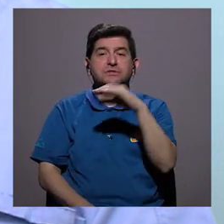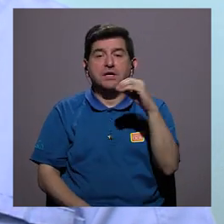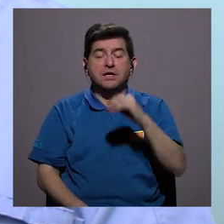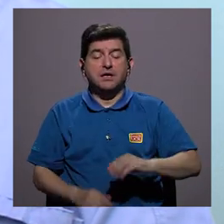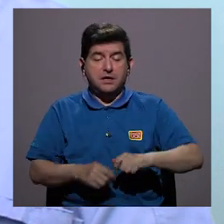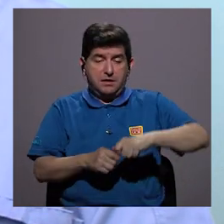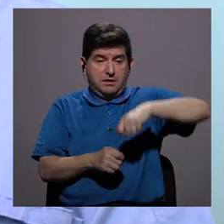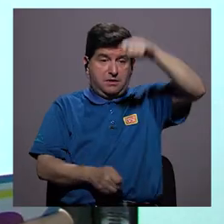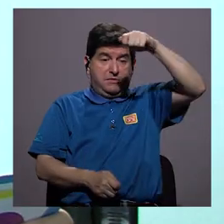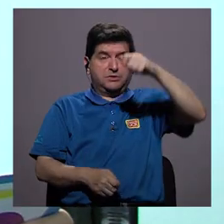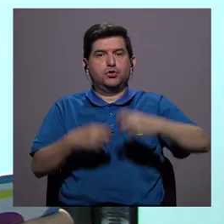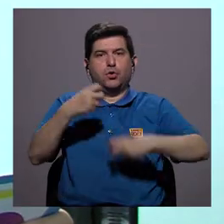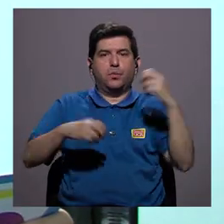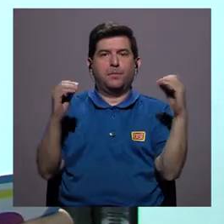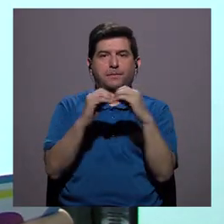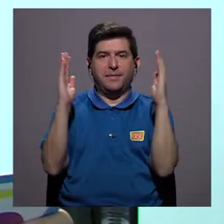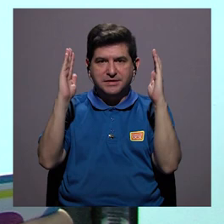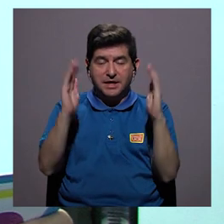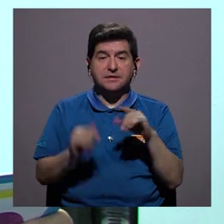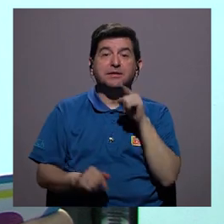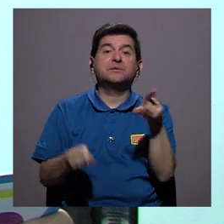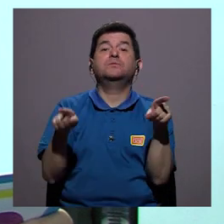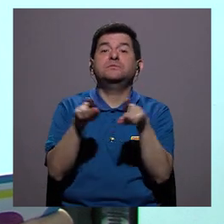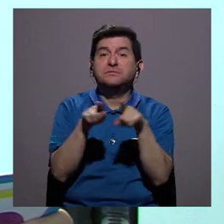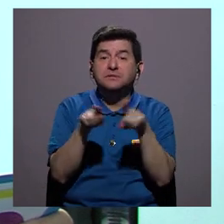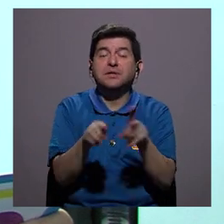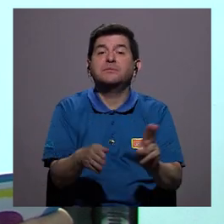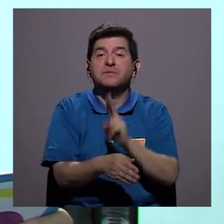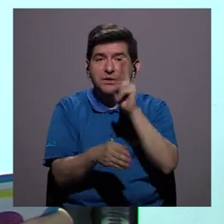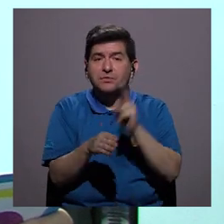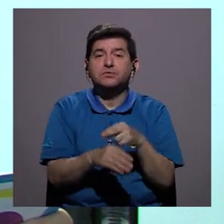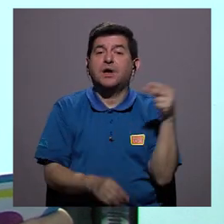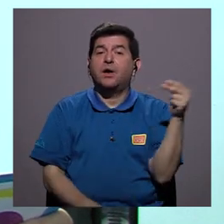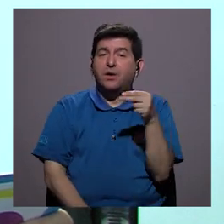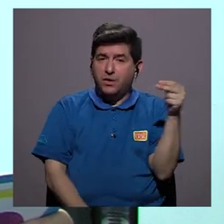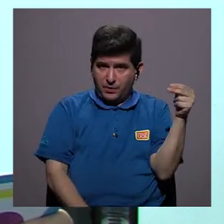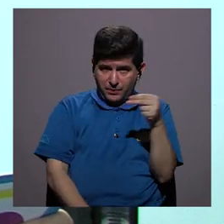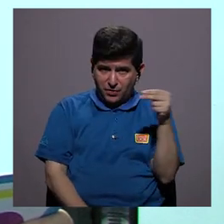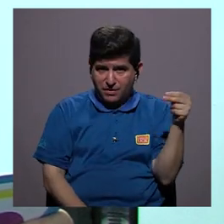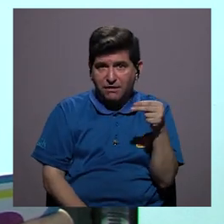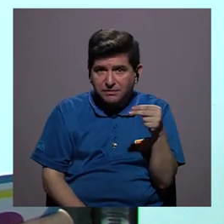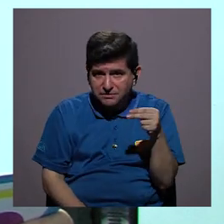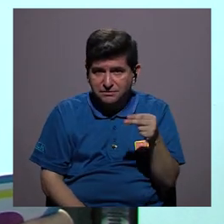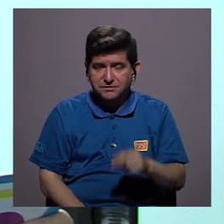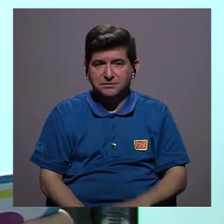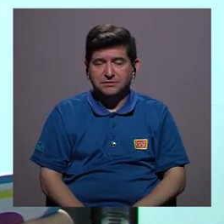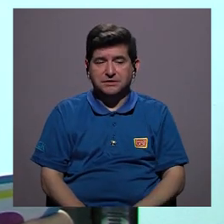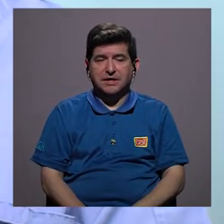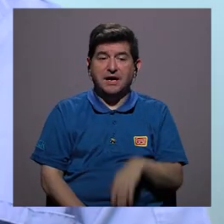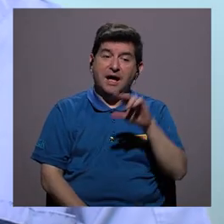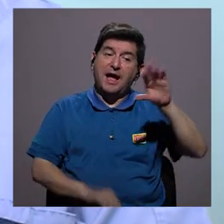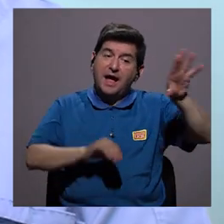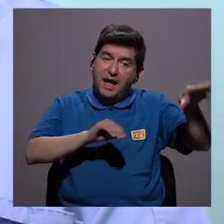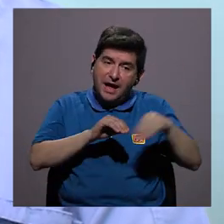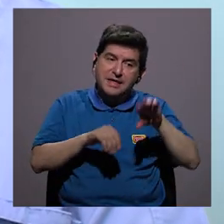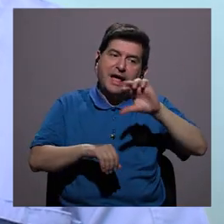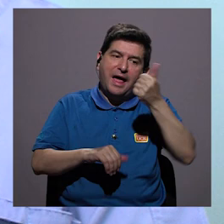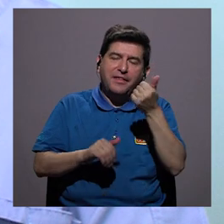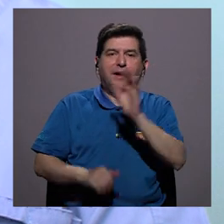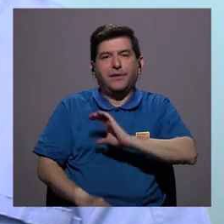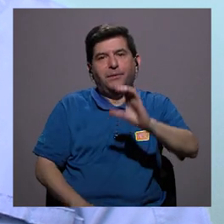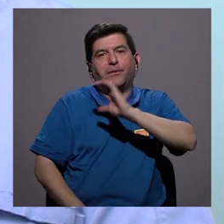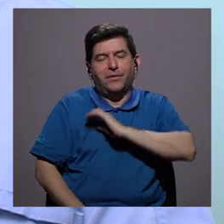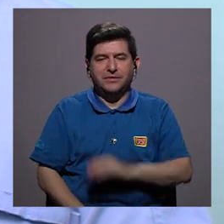a empeorar el problema. Si además de eso usted va a empezar a utilizar hormonas, va a sumarle otro factor